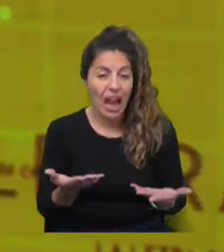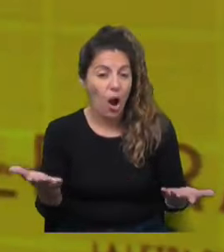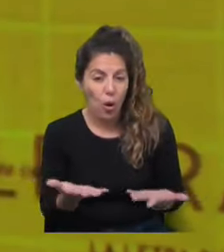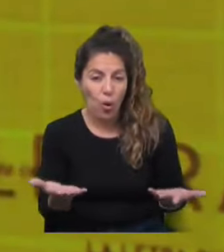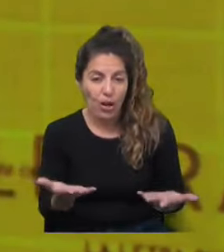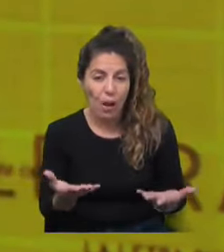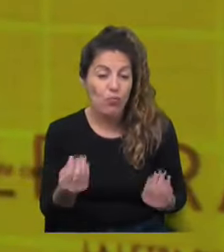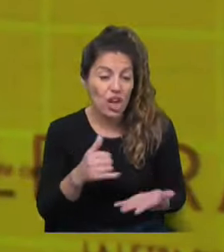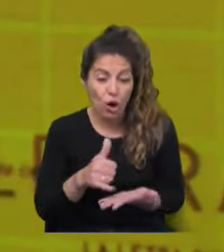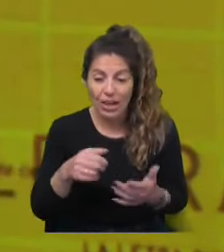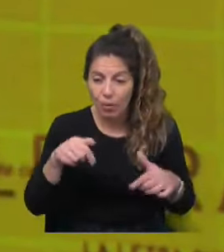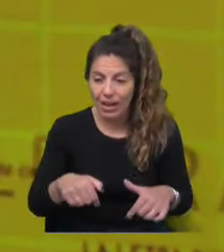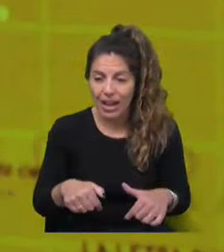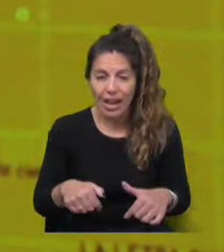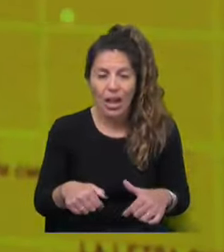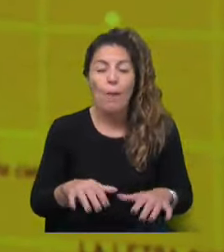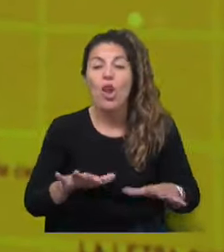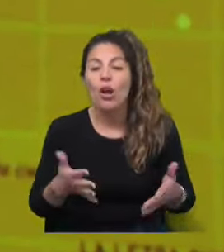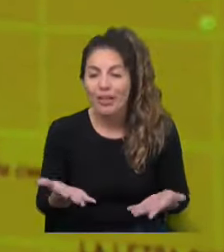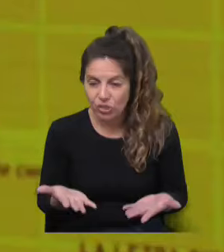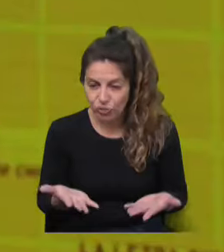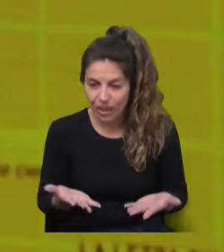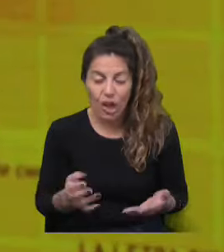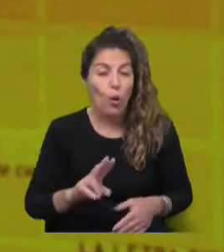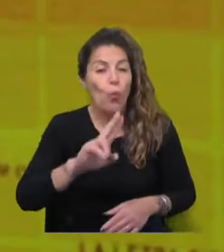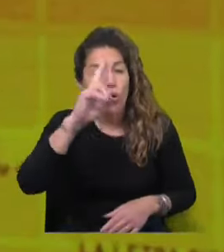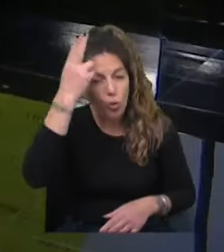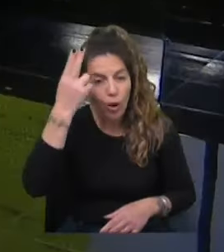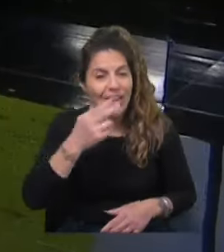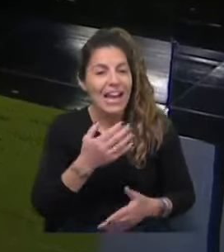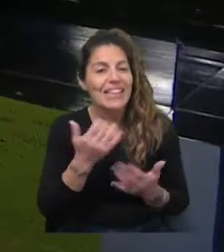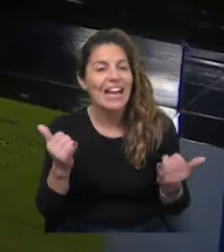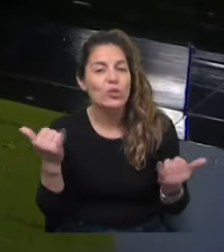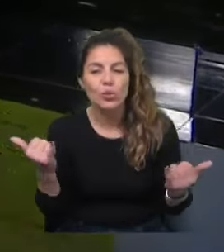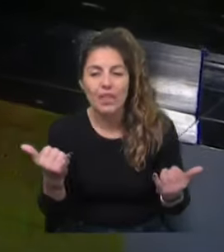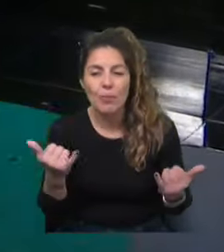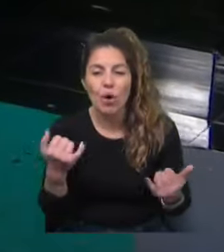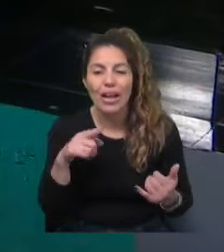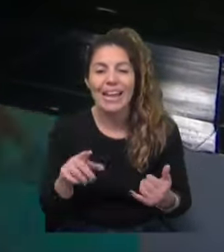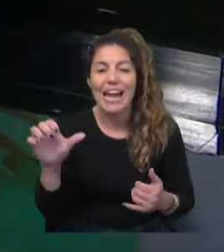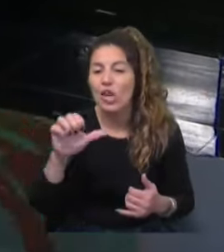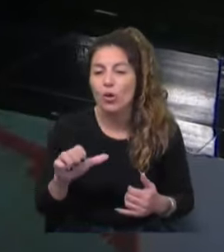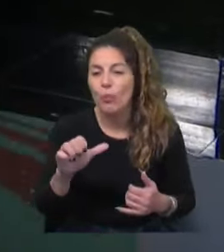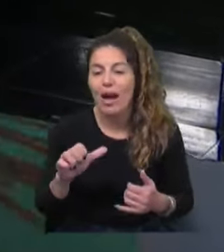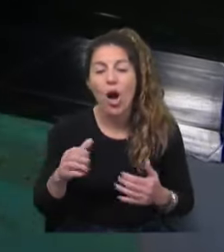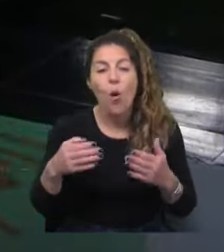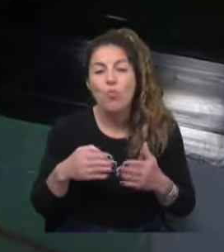pasa tanta cocaína por acá? Porque lo que pasó fue que, como Uruguay hasta hace un tiempo era considerado en Europa un puerto, o